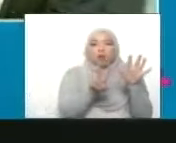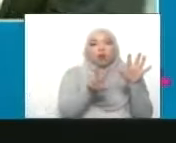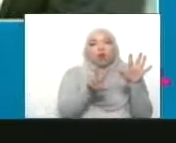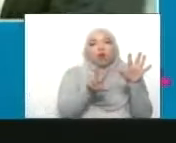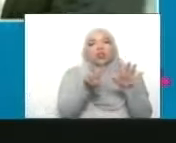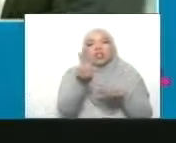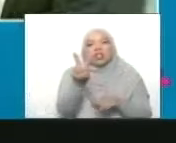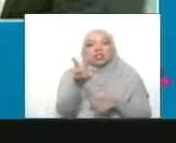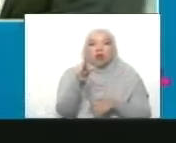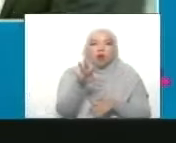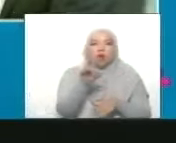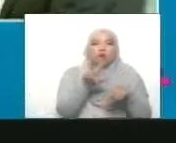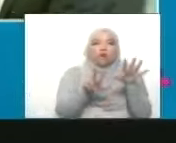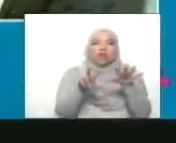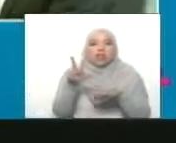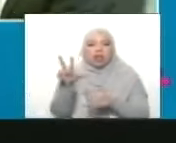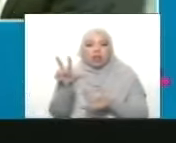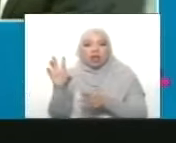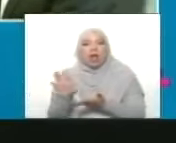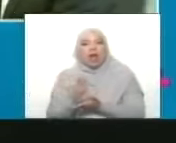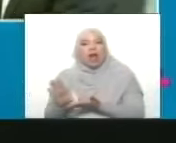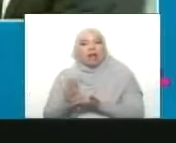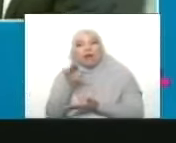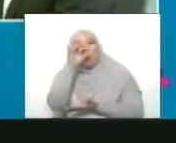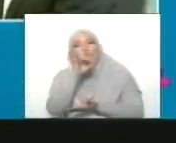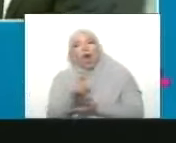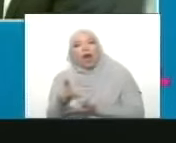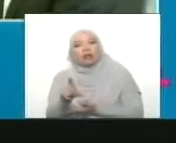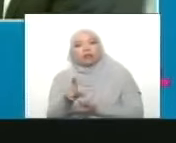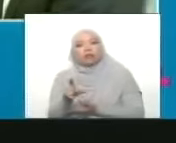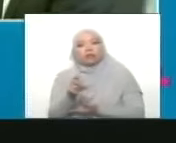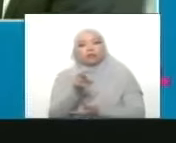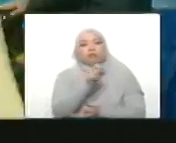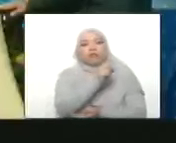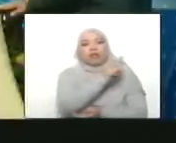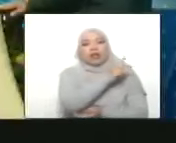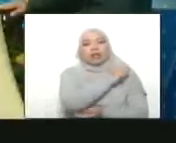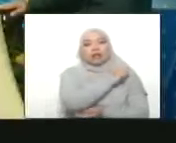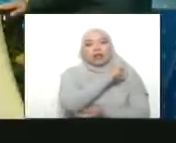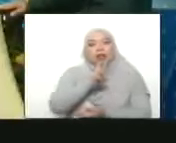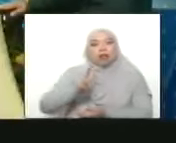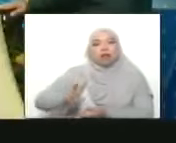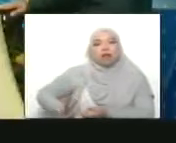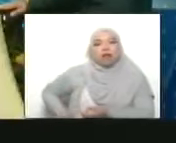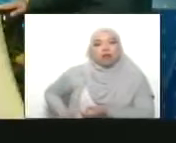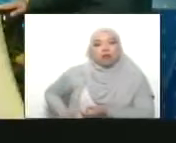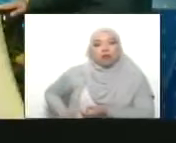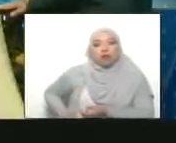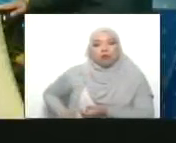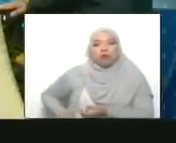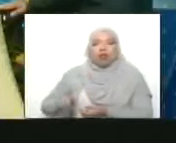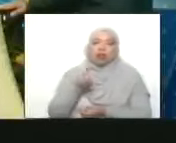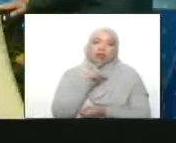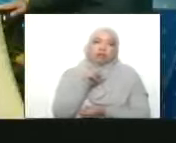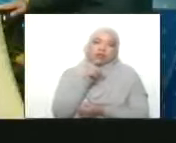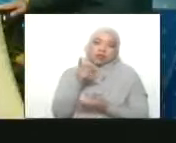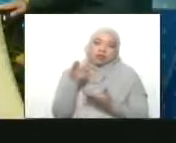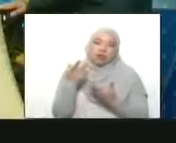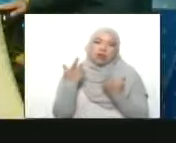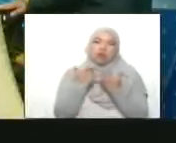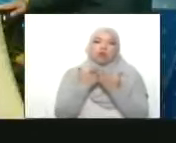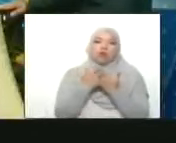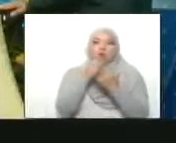82, 83, en el canto solidario por El Salvador, con la guerra del Salvador. Sí. Y Ali